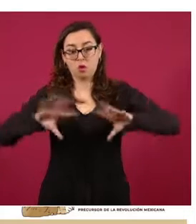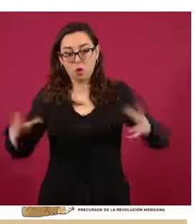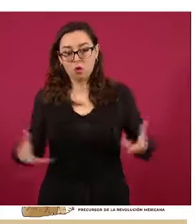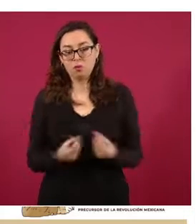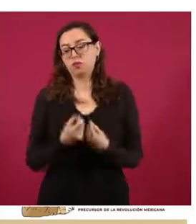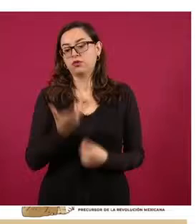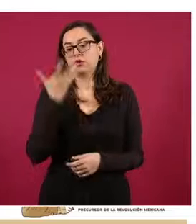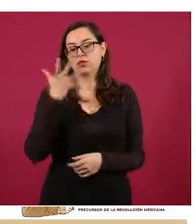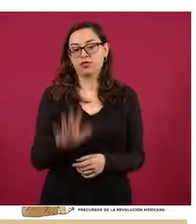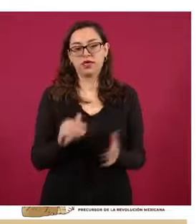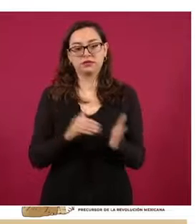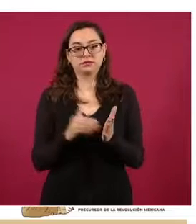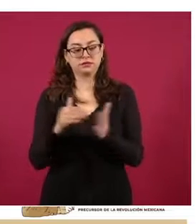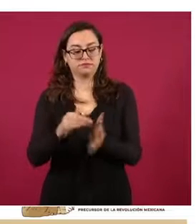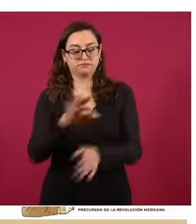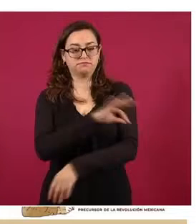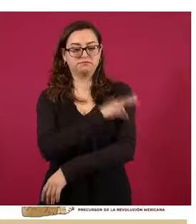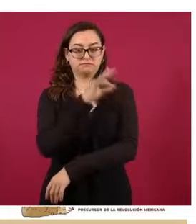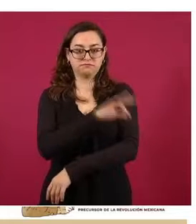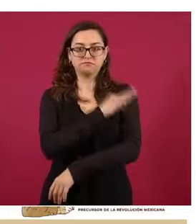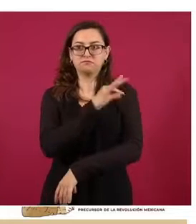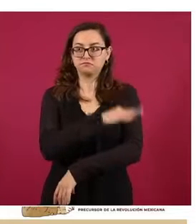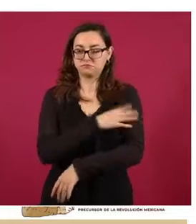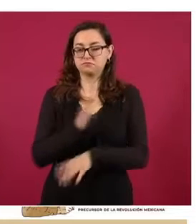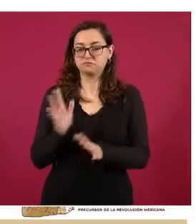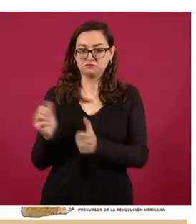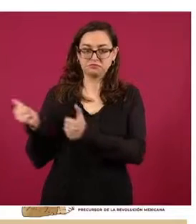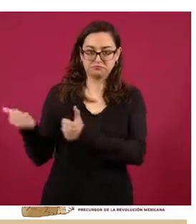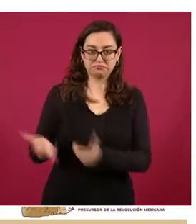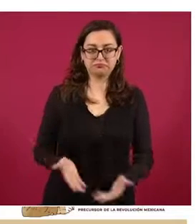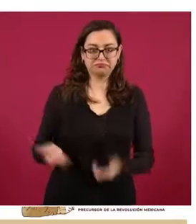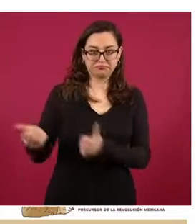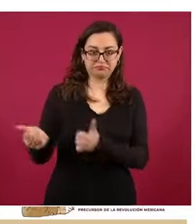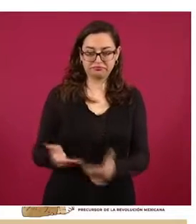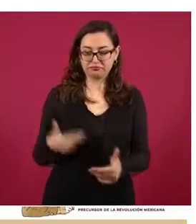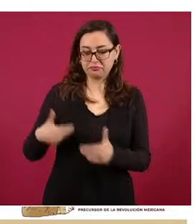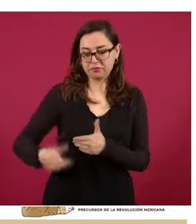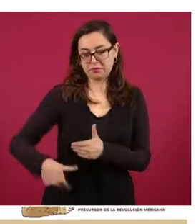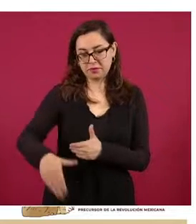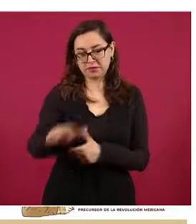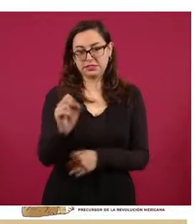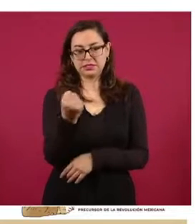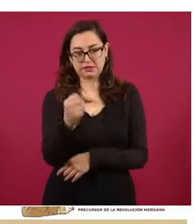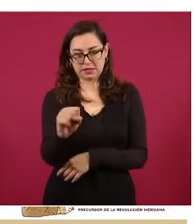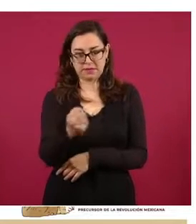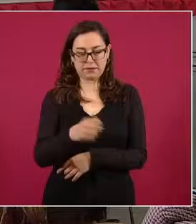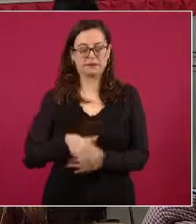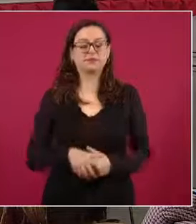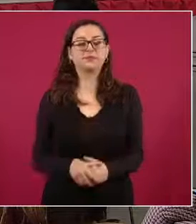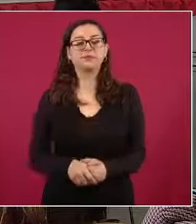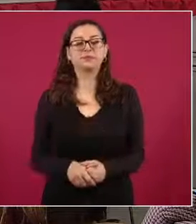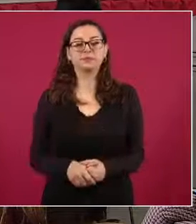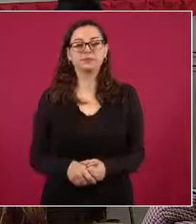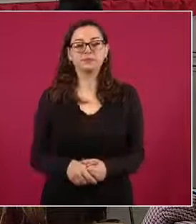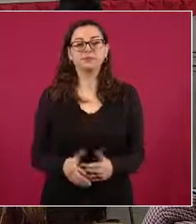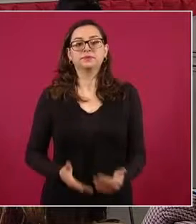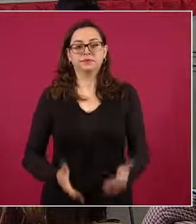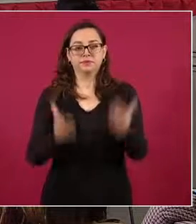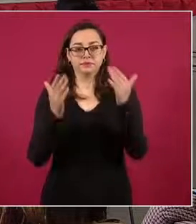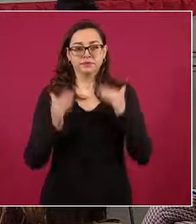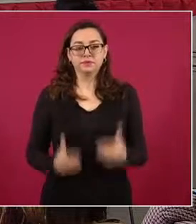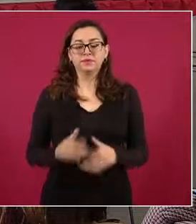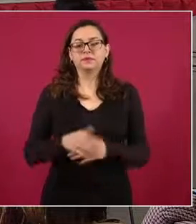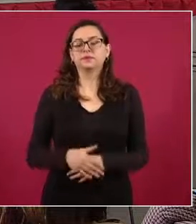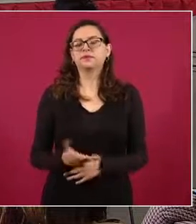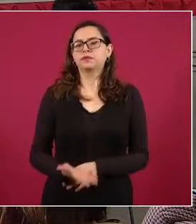de dosis que estaban pendientes de ser recibidos. Nada más esto. Respecto a la pregunta que hizo Liliana